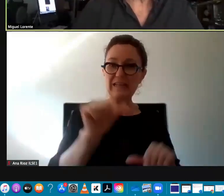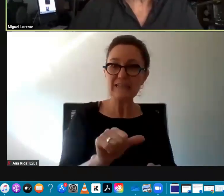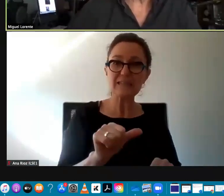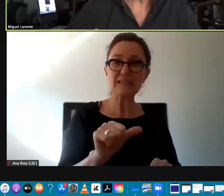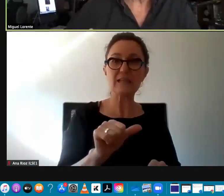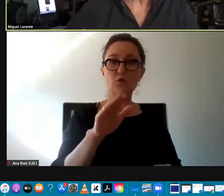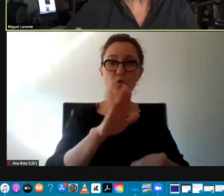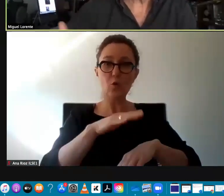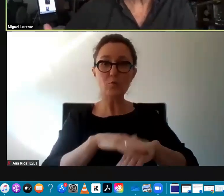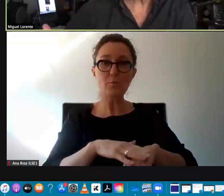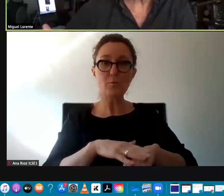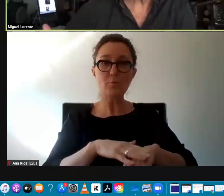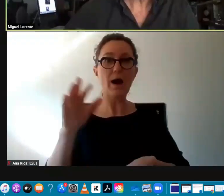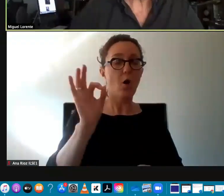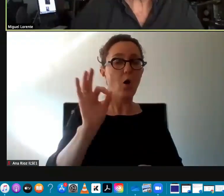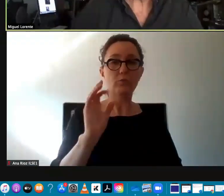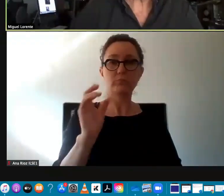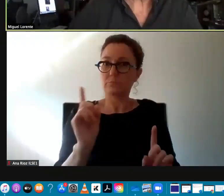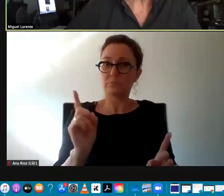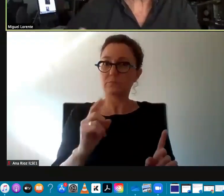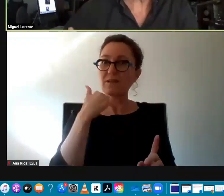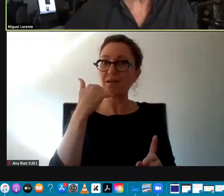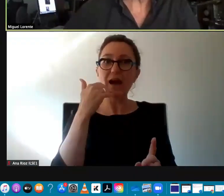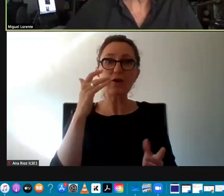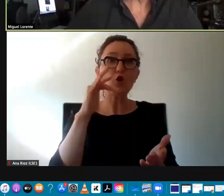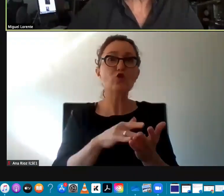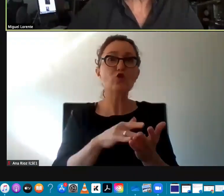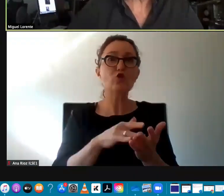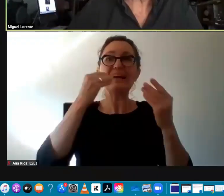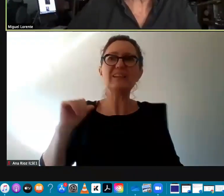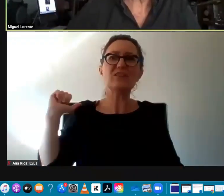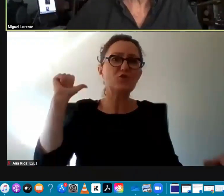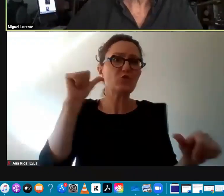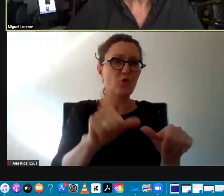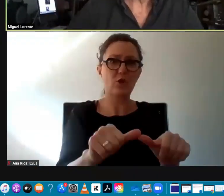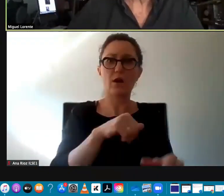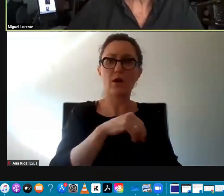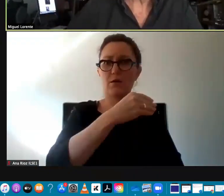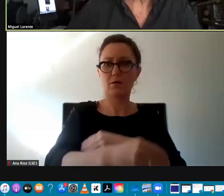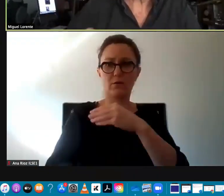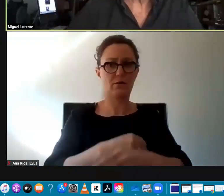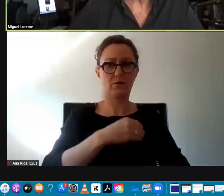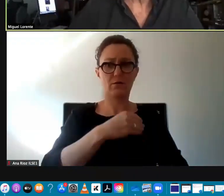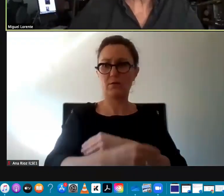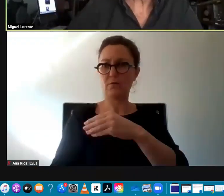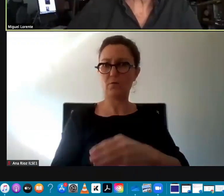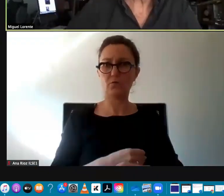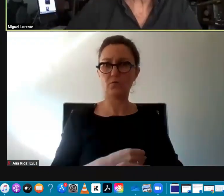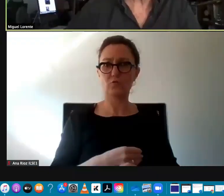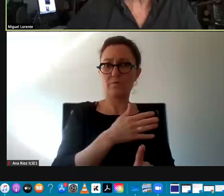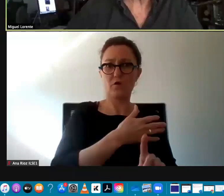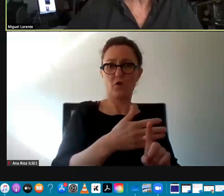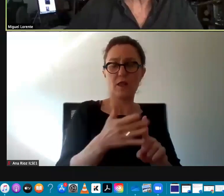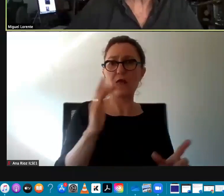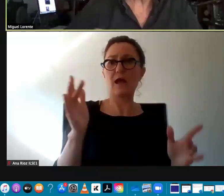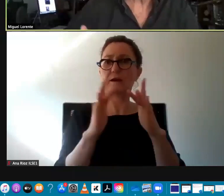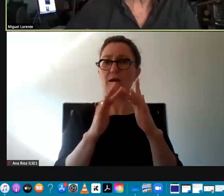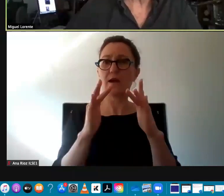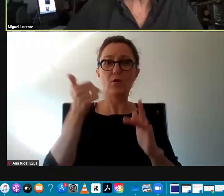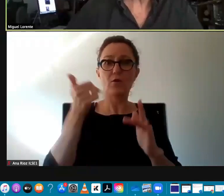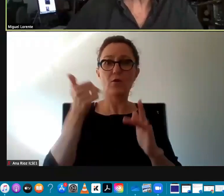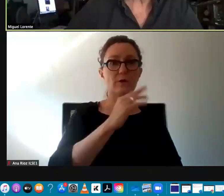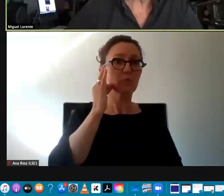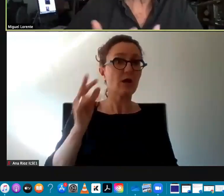parte de la historia y de la normalidad histórica que ha caracterizado las relaciones de hombres y mujeres en la sociedad